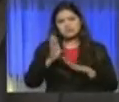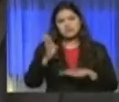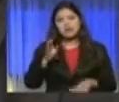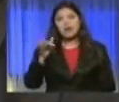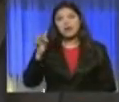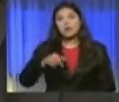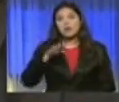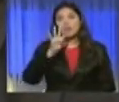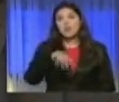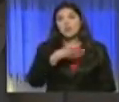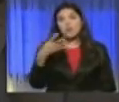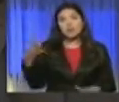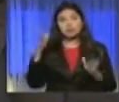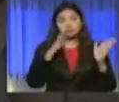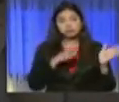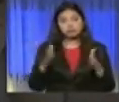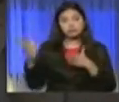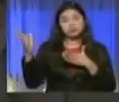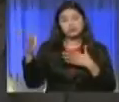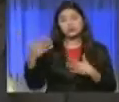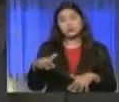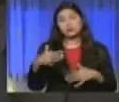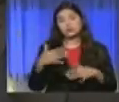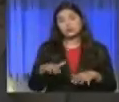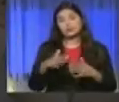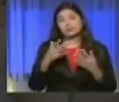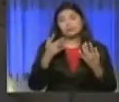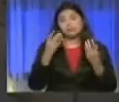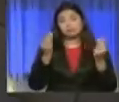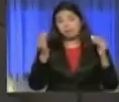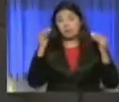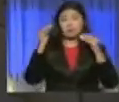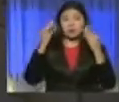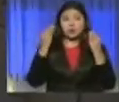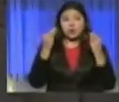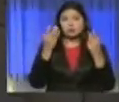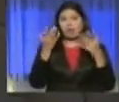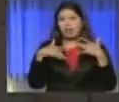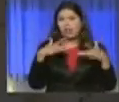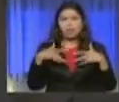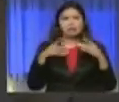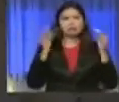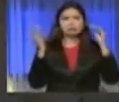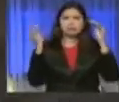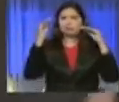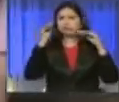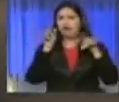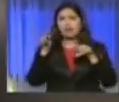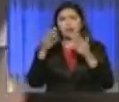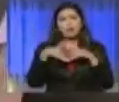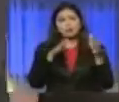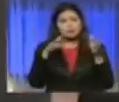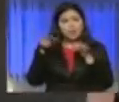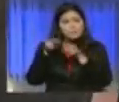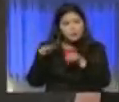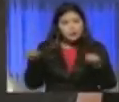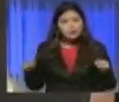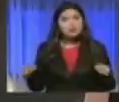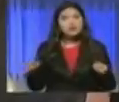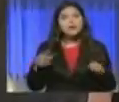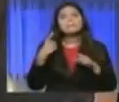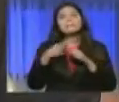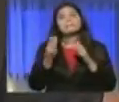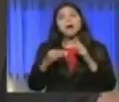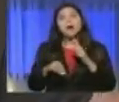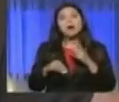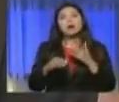agenda bien apretada la que hemos organizado para ellos y se complementa con